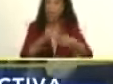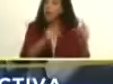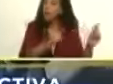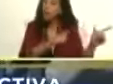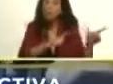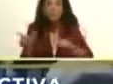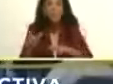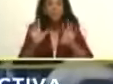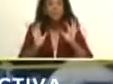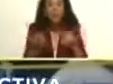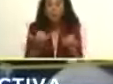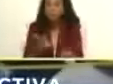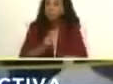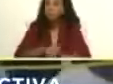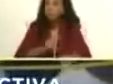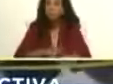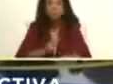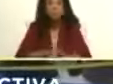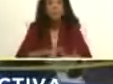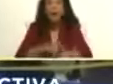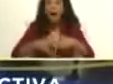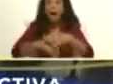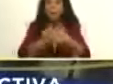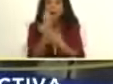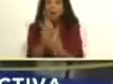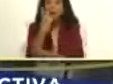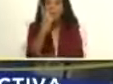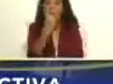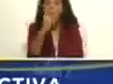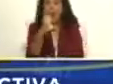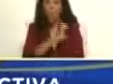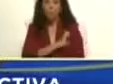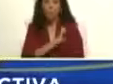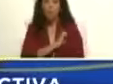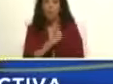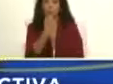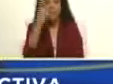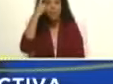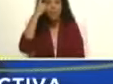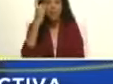activar al amanecer del 1 de enero, pues,